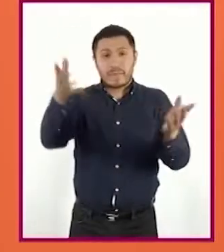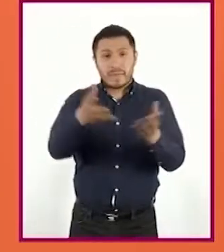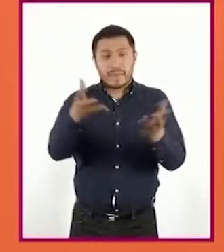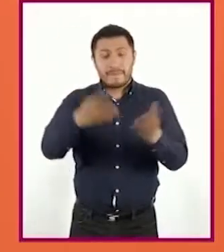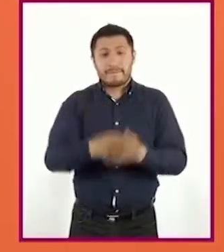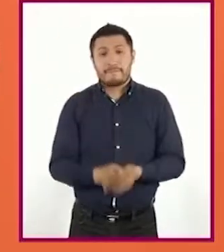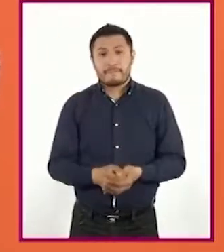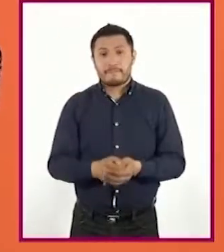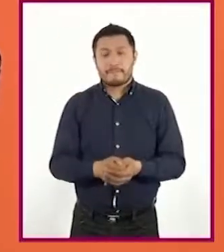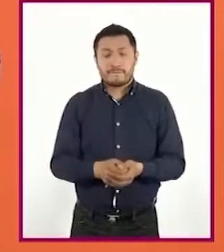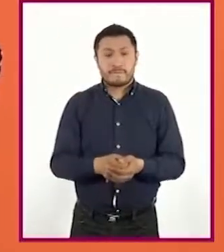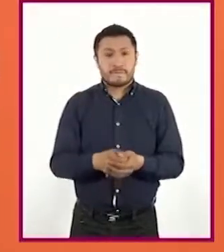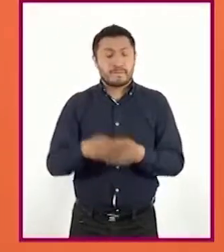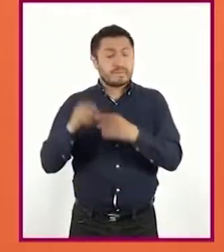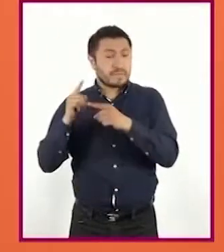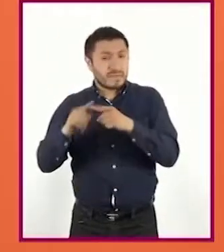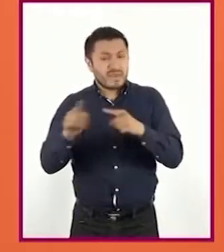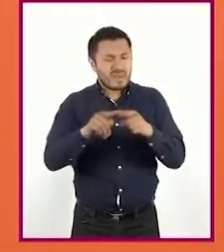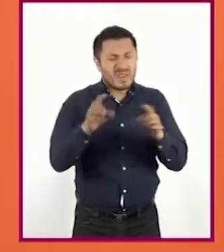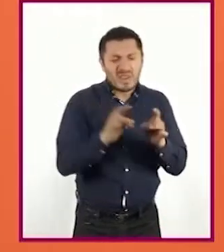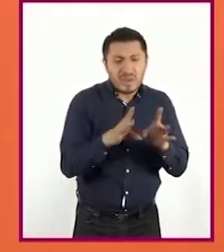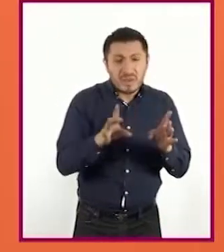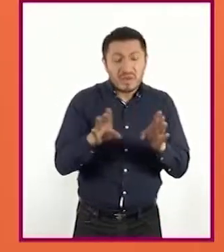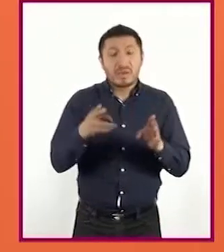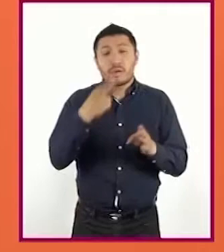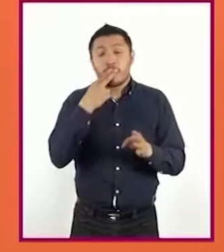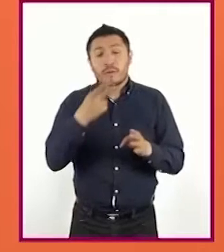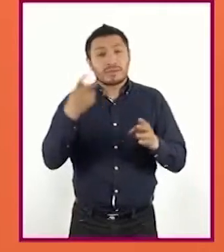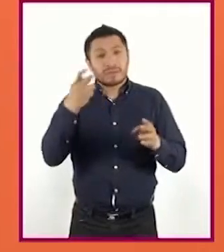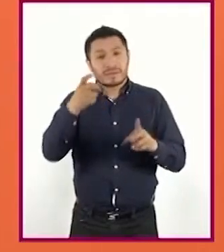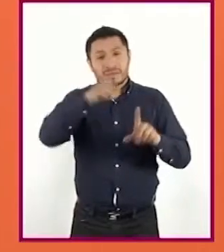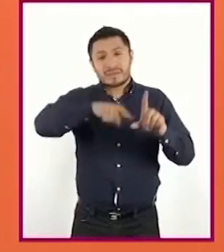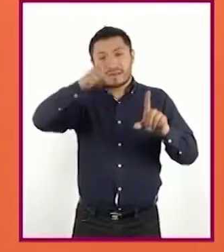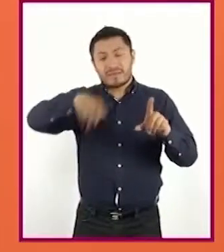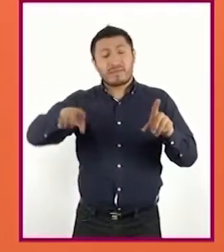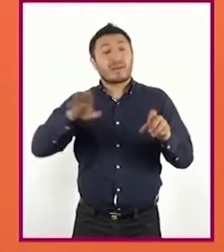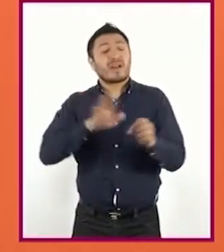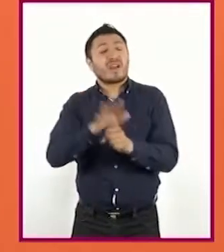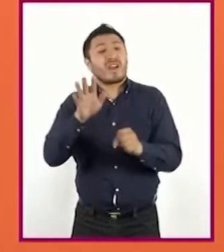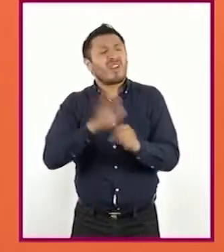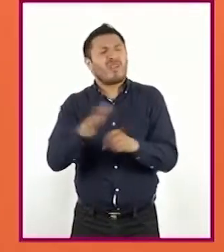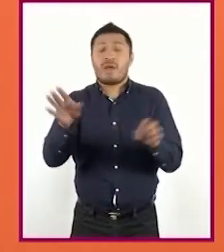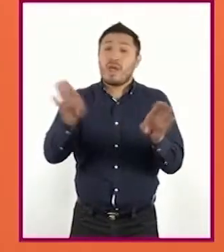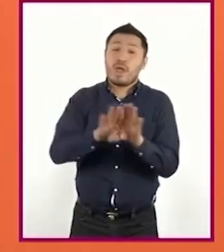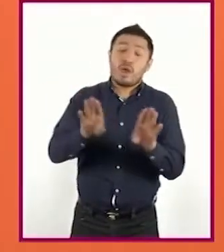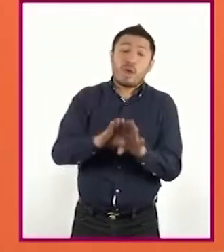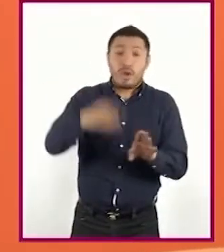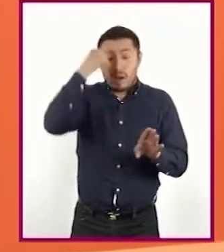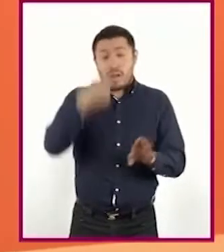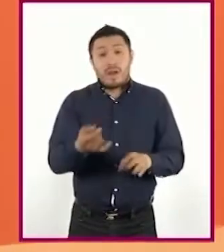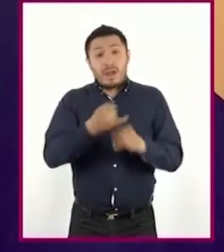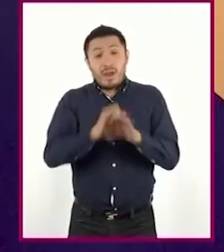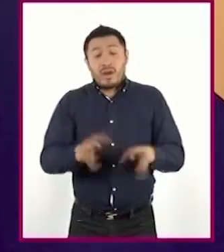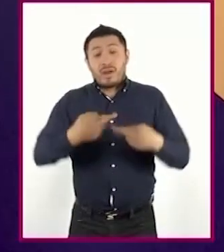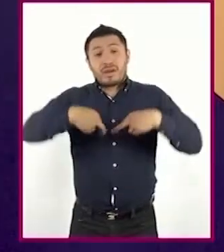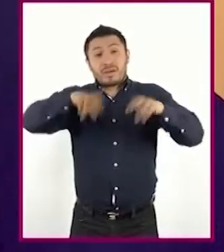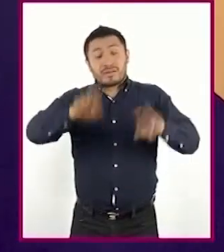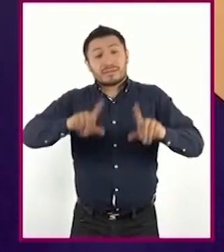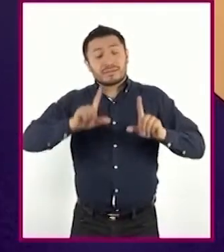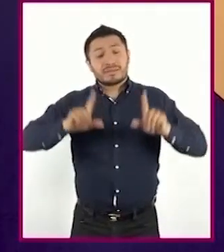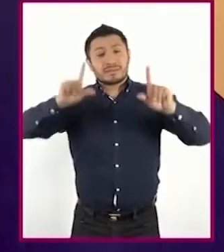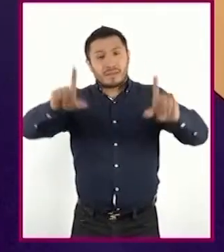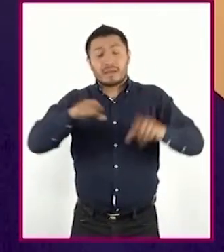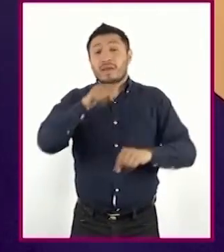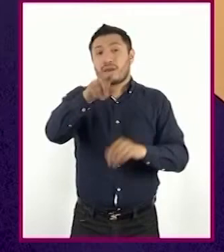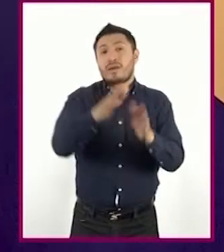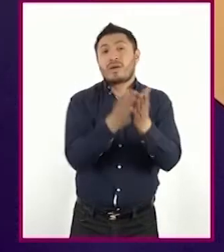¿En cuáles otras situaciones se puede usar este tipo de gráficas para representar información? Su libro